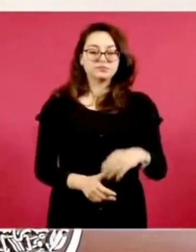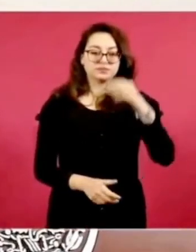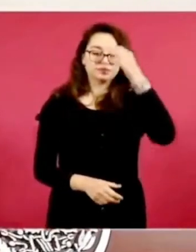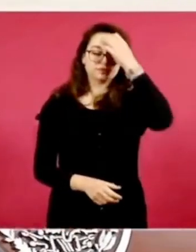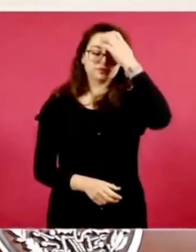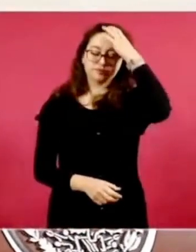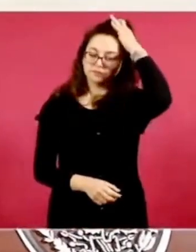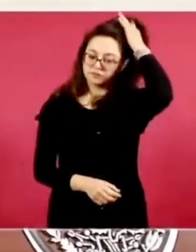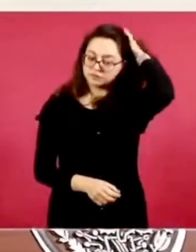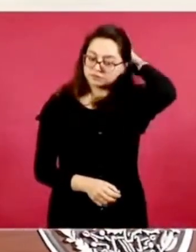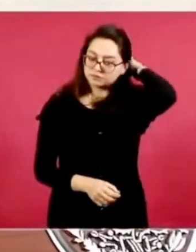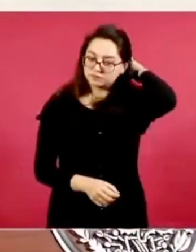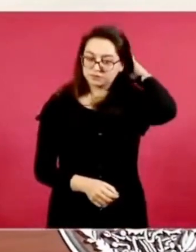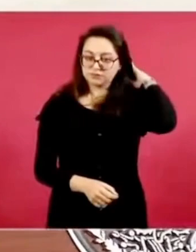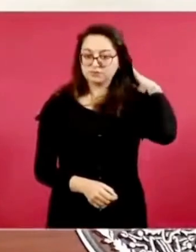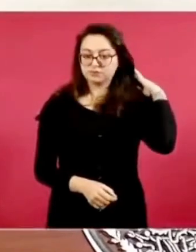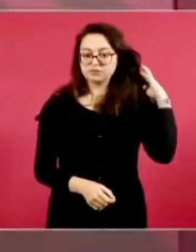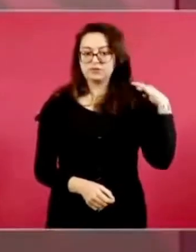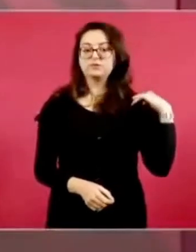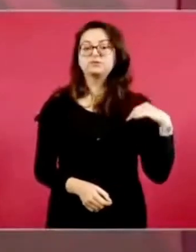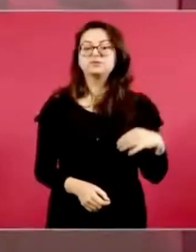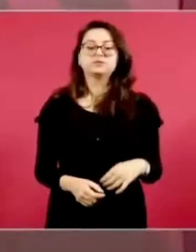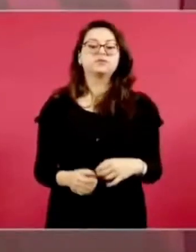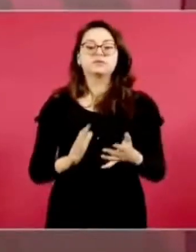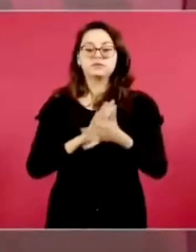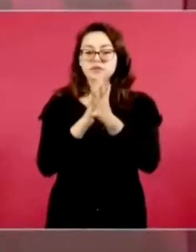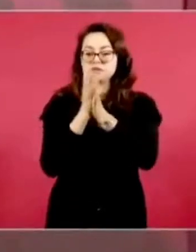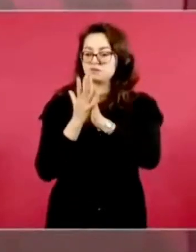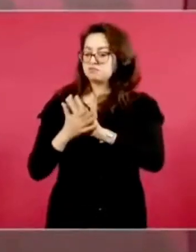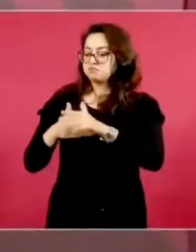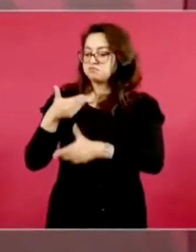porque no pueden detener la transformación.